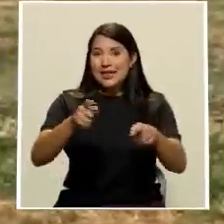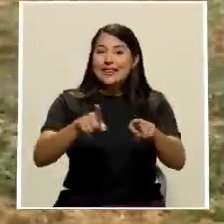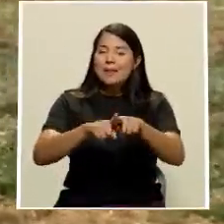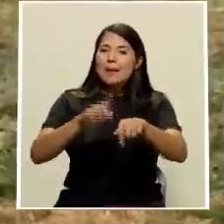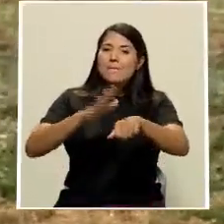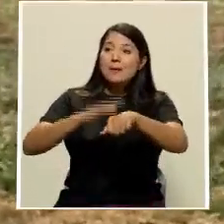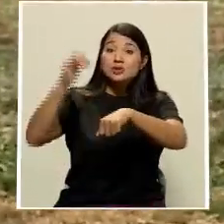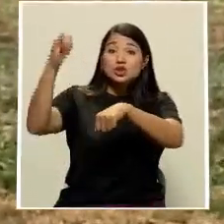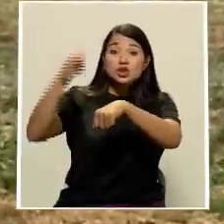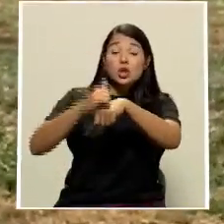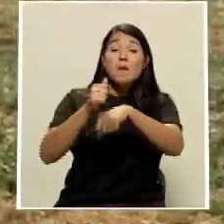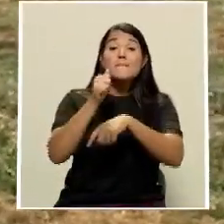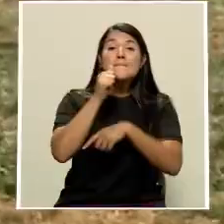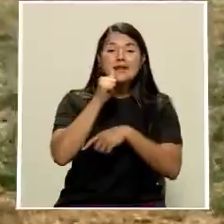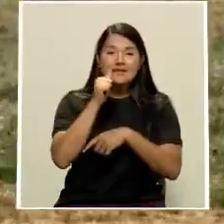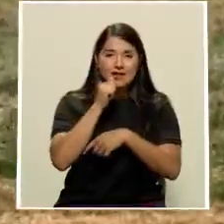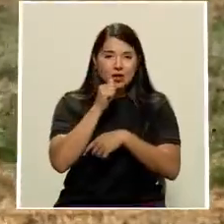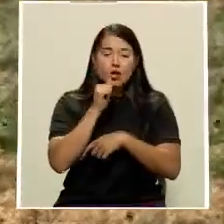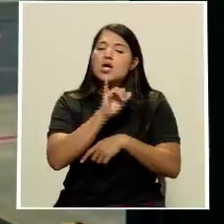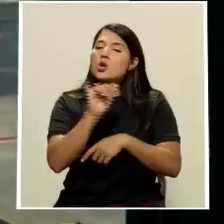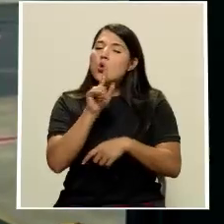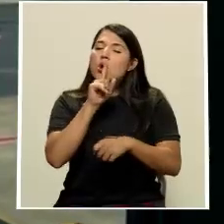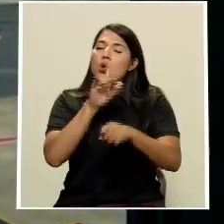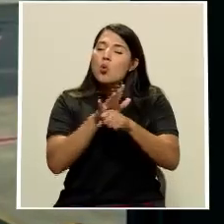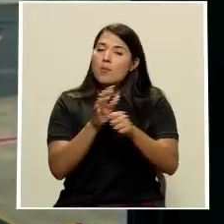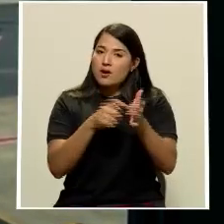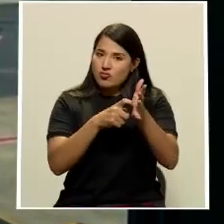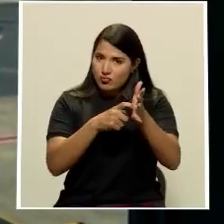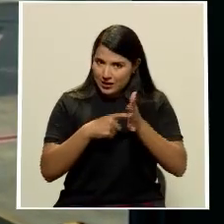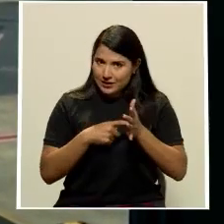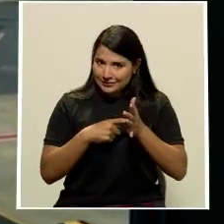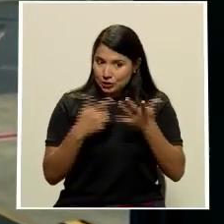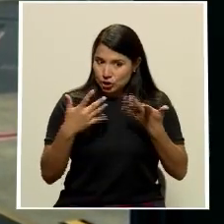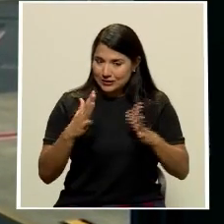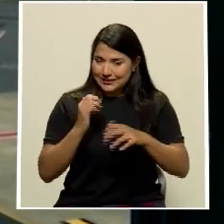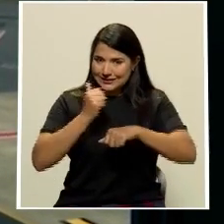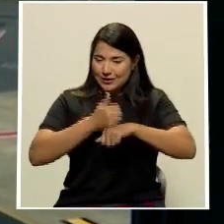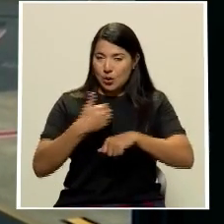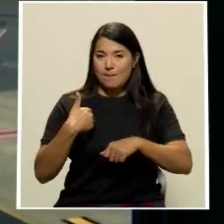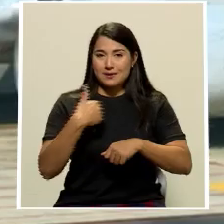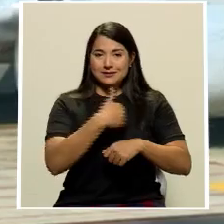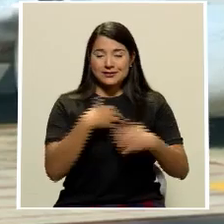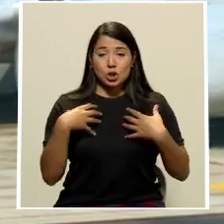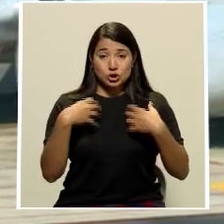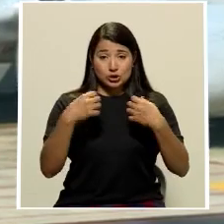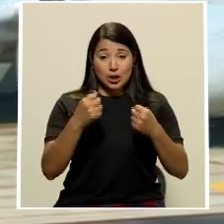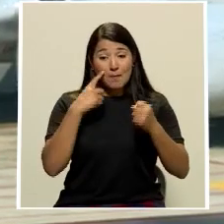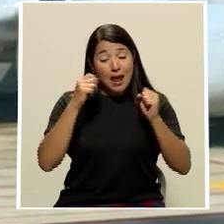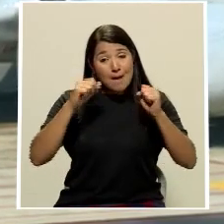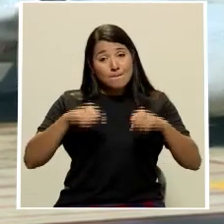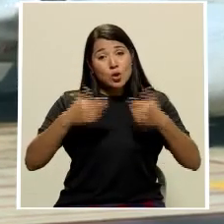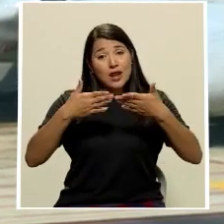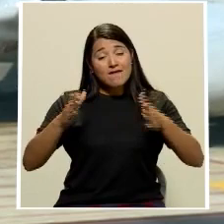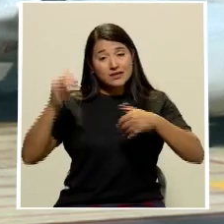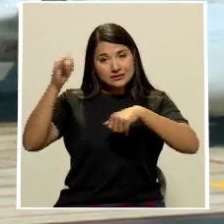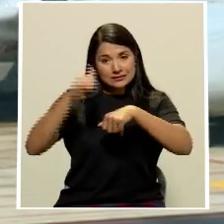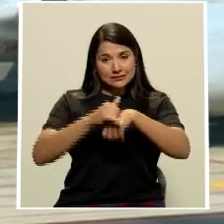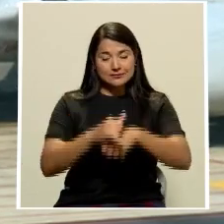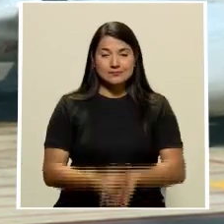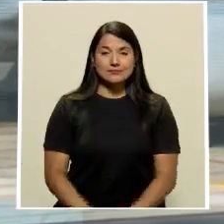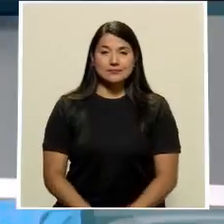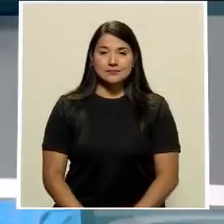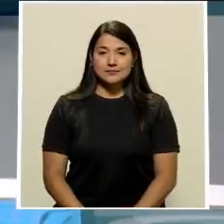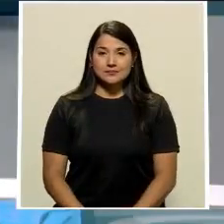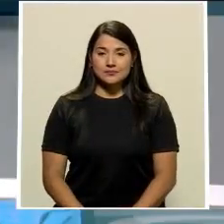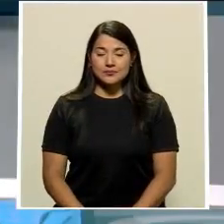permitirán los vuelos privados, tomando en cuenta todos los requisitos que ha destinado el Ministerio de Salud para la apertura de fronteras aéreas.